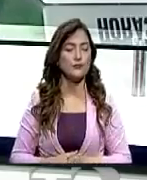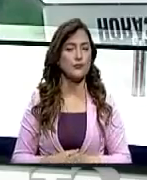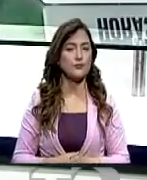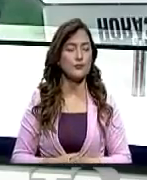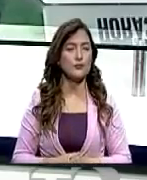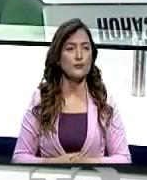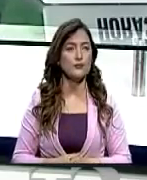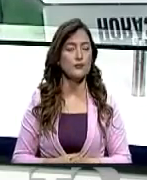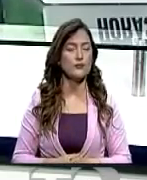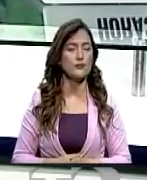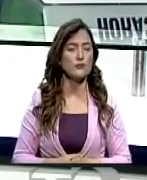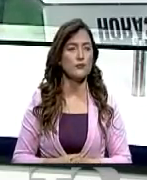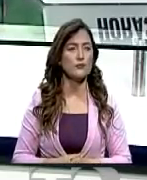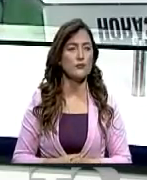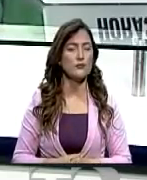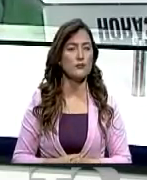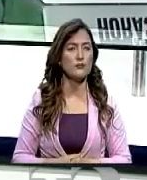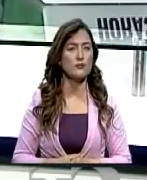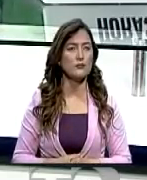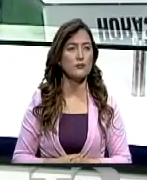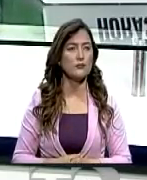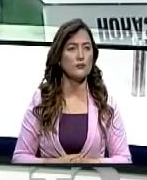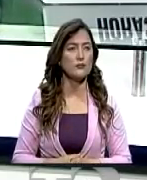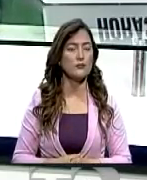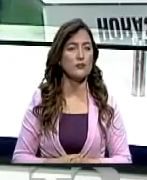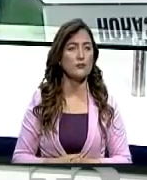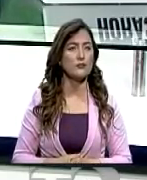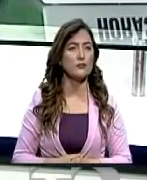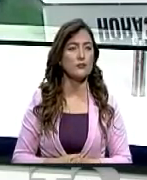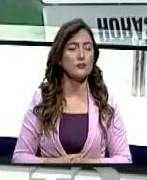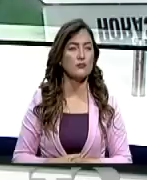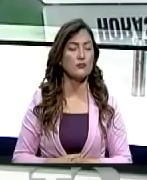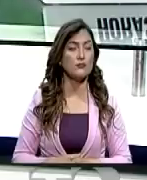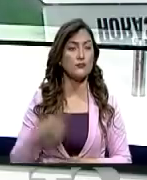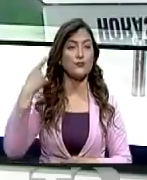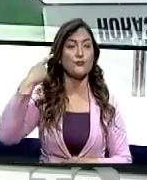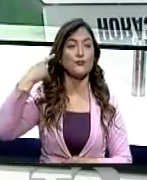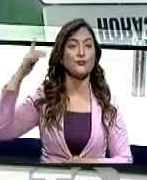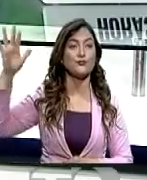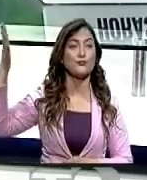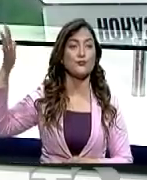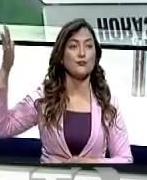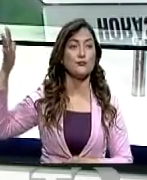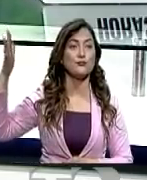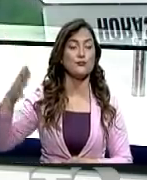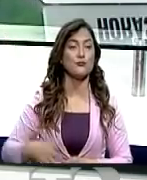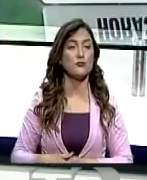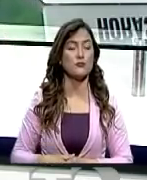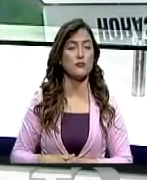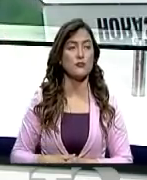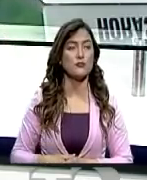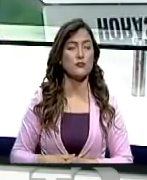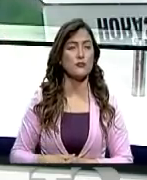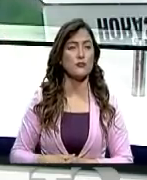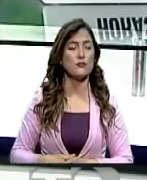educativos que han ingresado a clases presenciales, se nota mayor congestión, así que tome las debidas precauciones del caso. Ha aumentado la carga vehicular en las calles